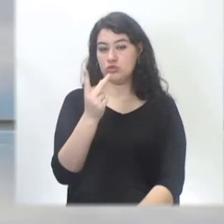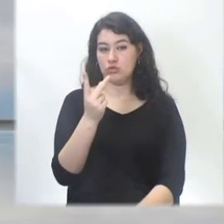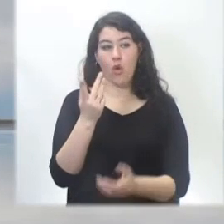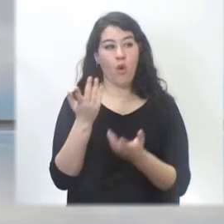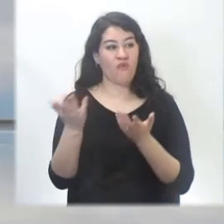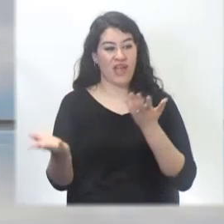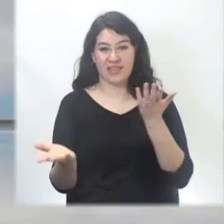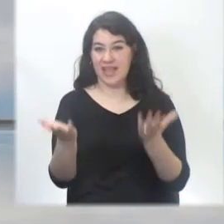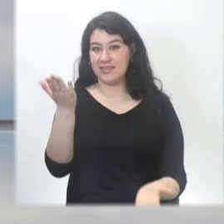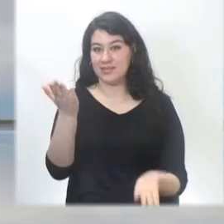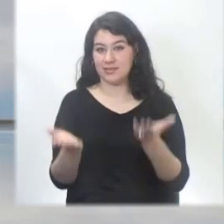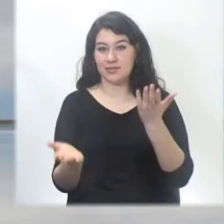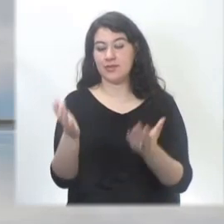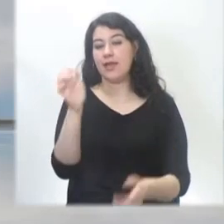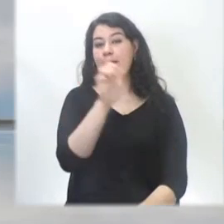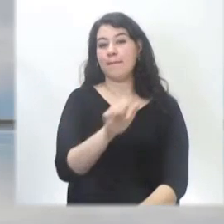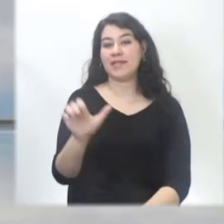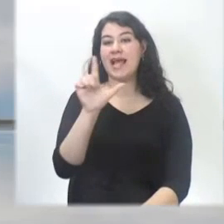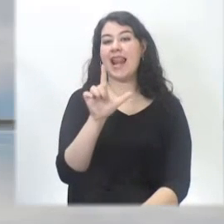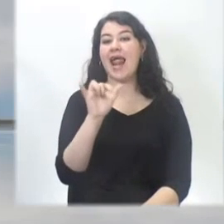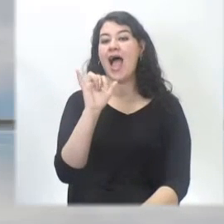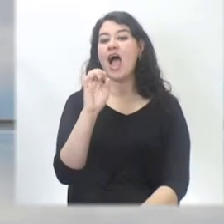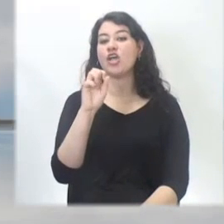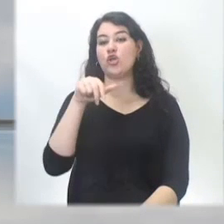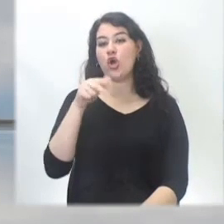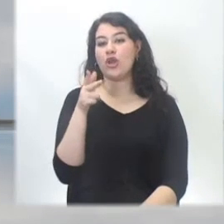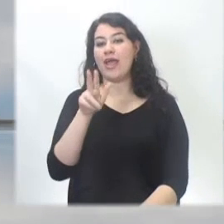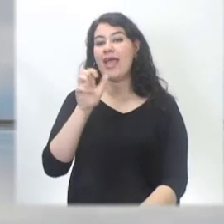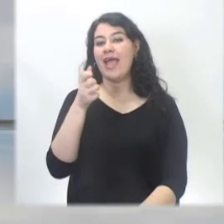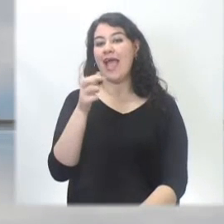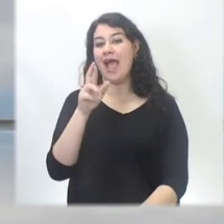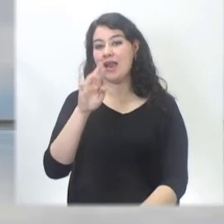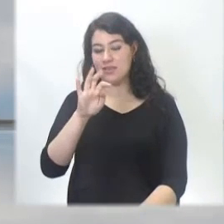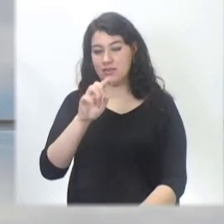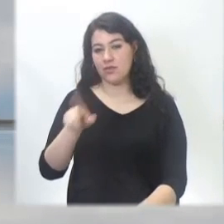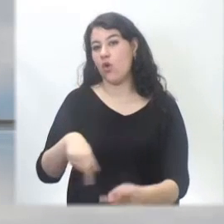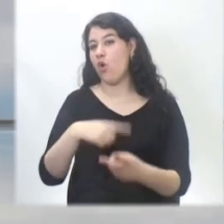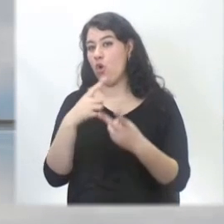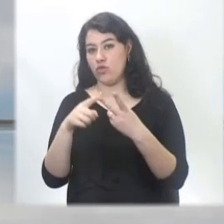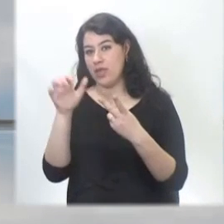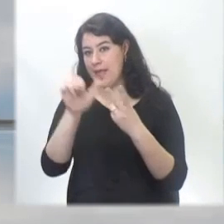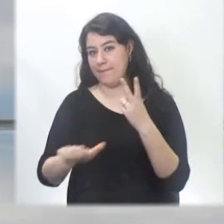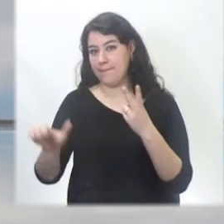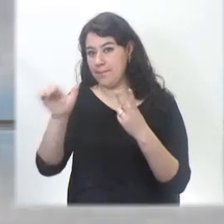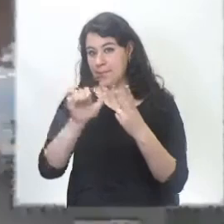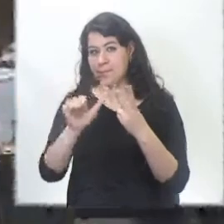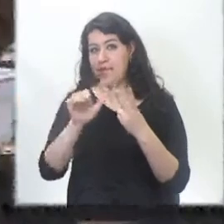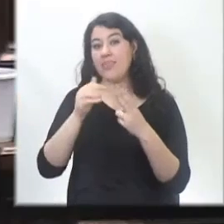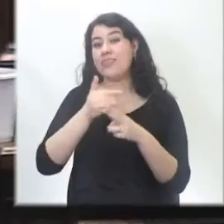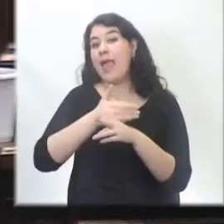la empresa Lionheart y de la empresa Leonardo que son posteriores al cierre del negocio con España.